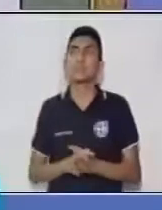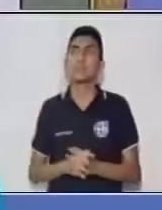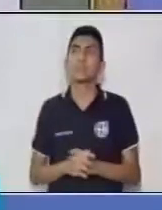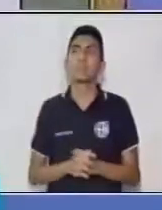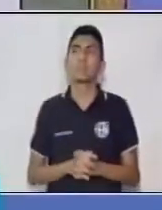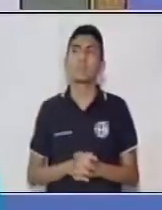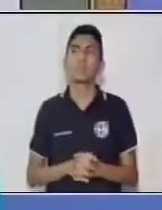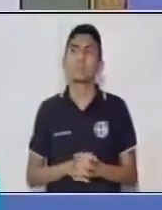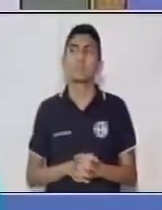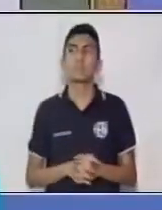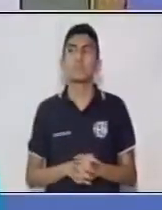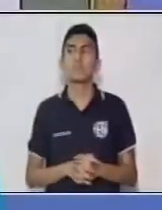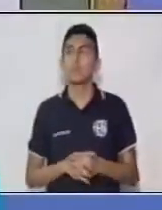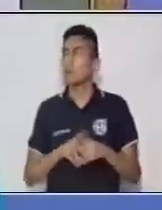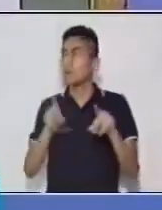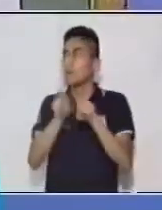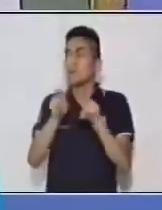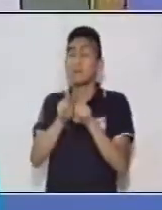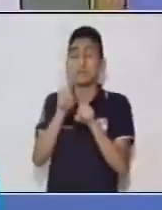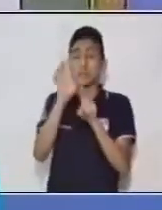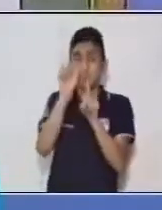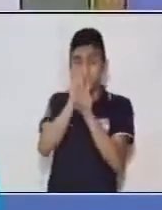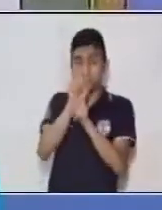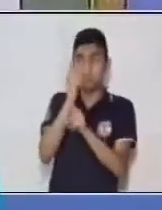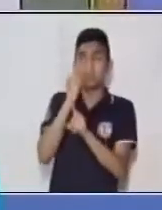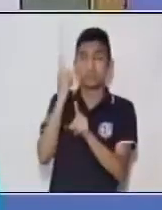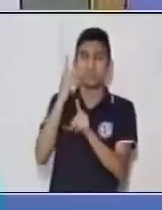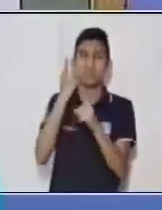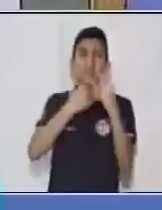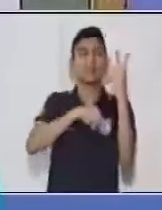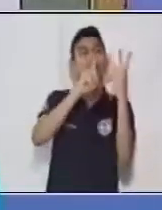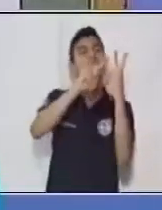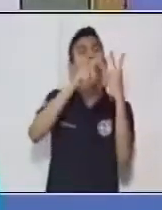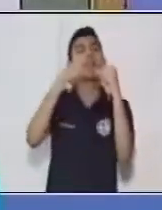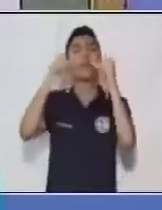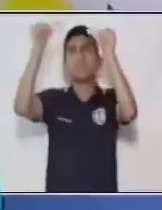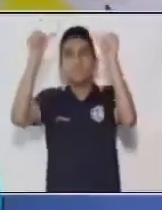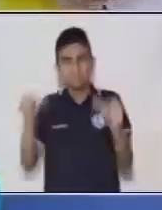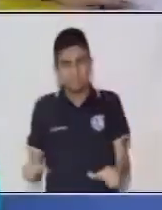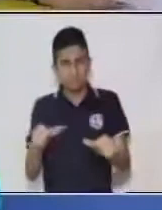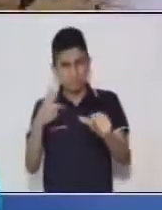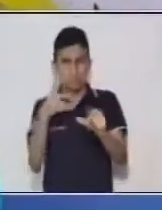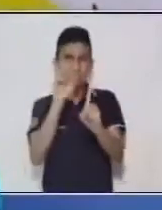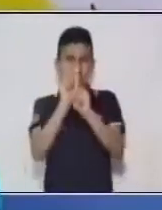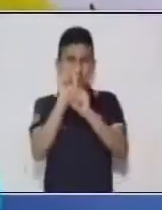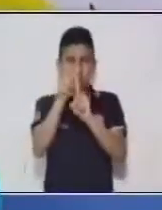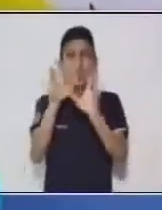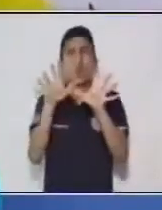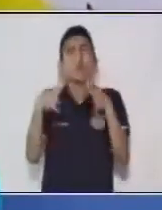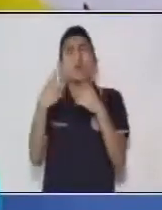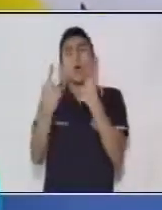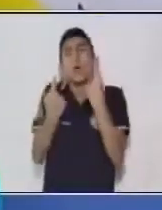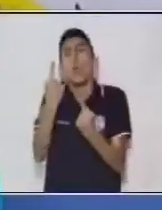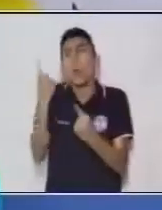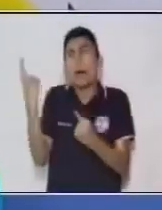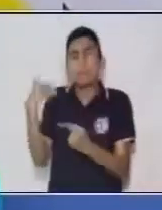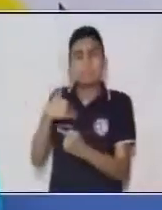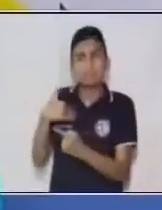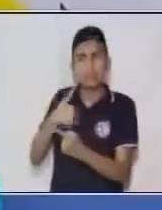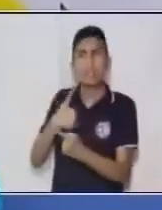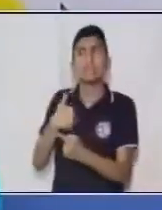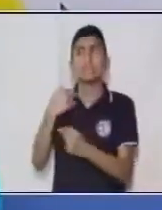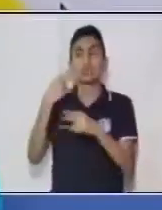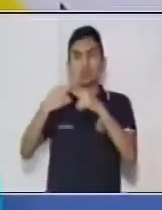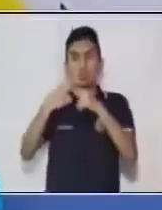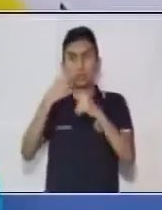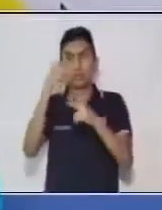podemos ver en estas figuras, podemos ver cuáles de ellas tienen